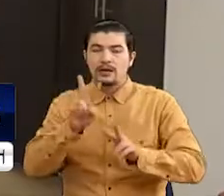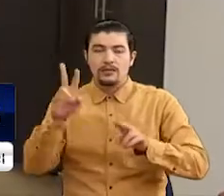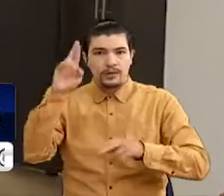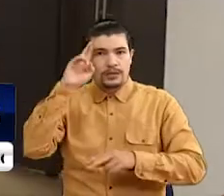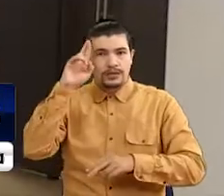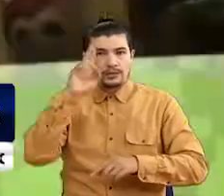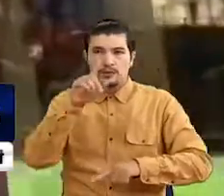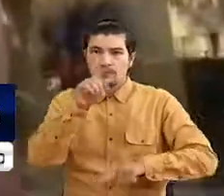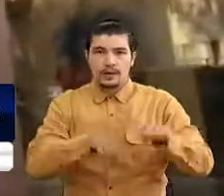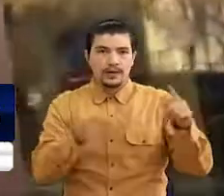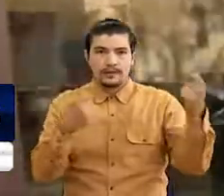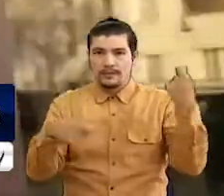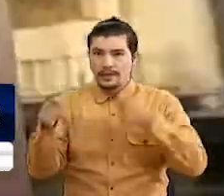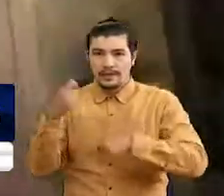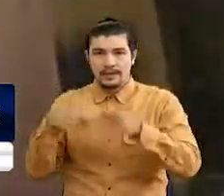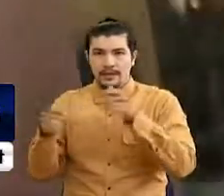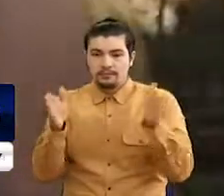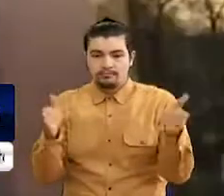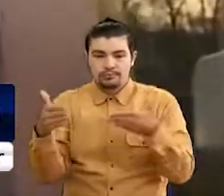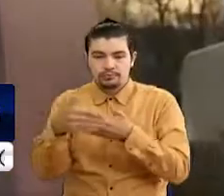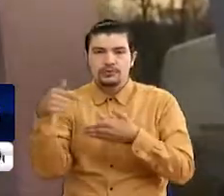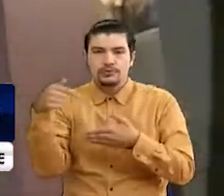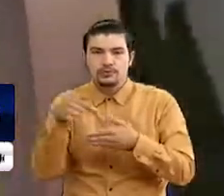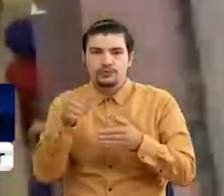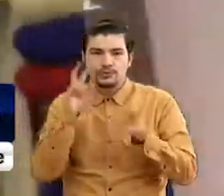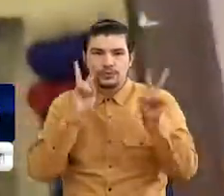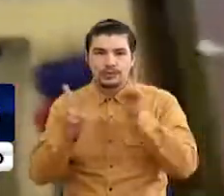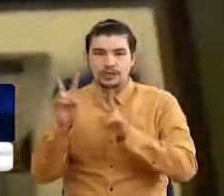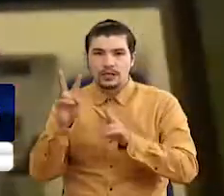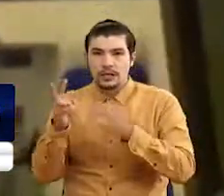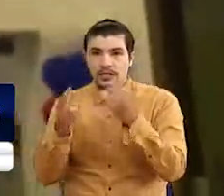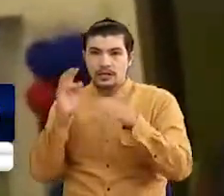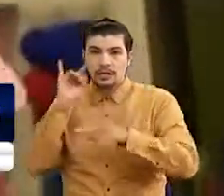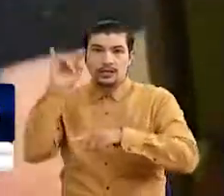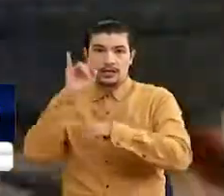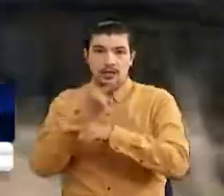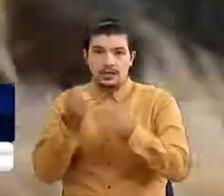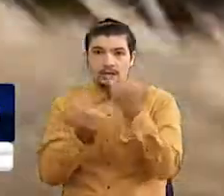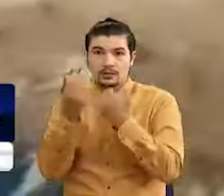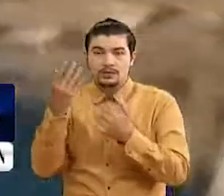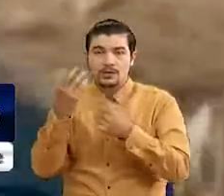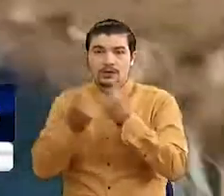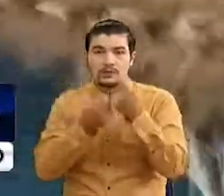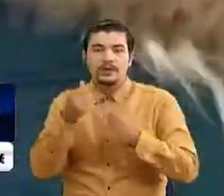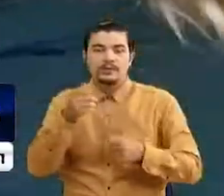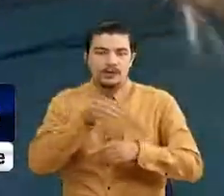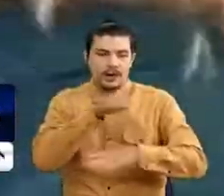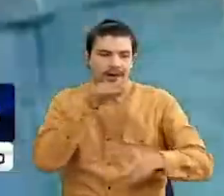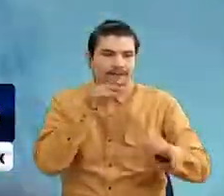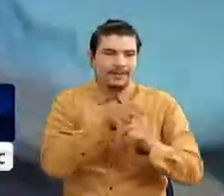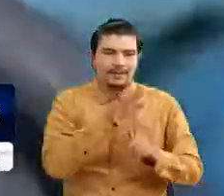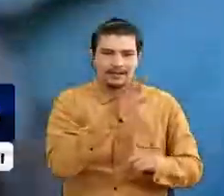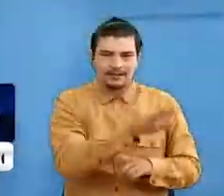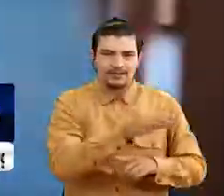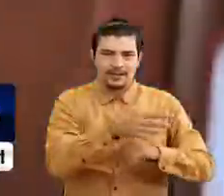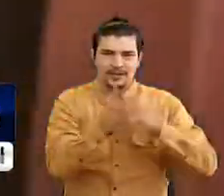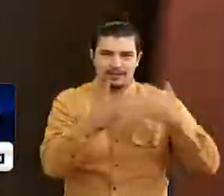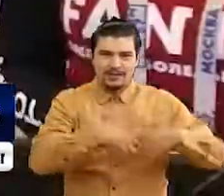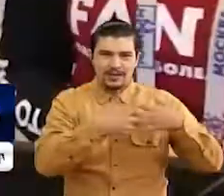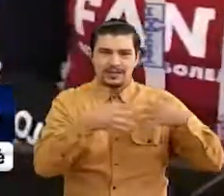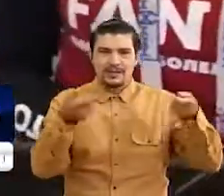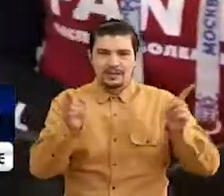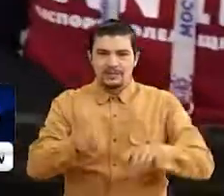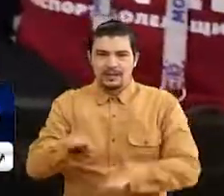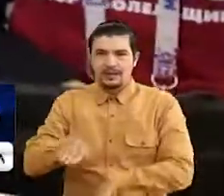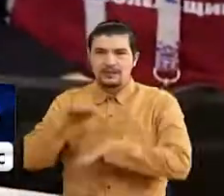turísticos la superintendencia de industria y comercio formuló pliego de cargos a la sociedad viajes por el mundo sas y a su representante